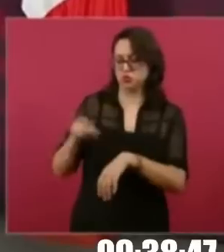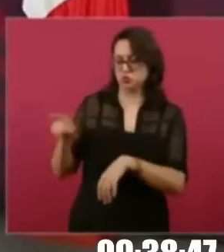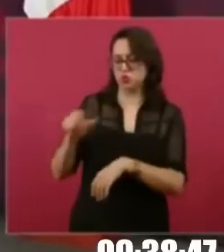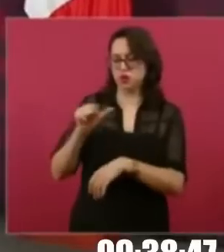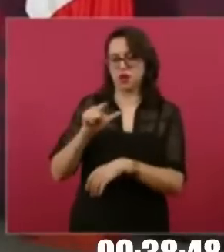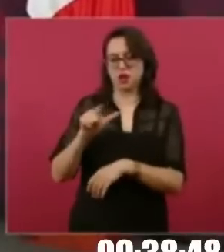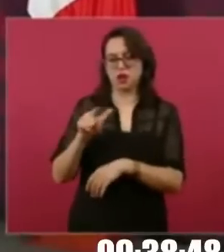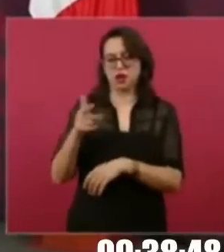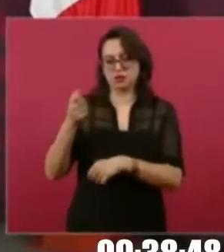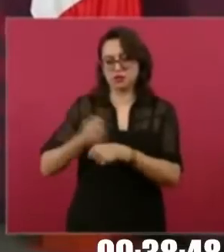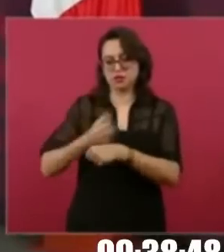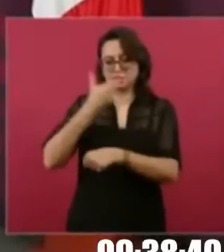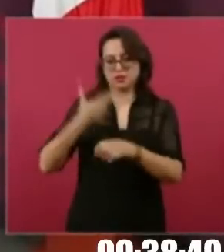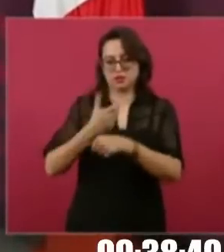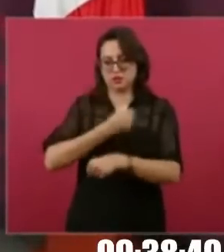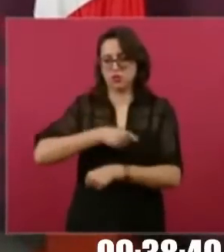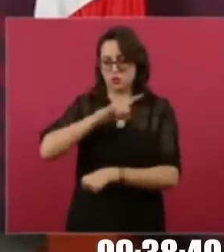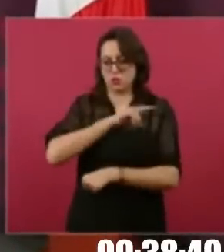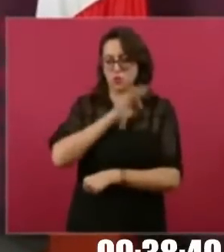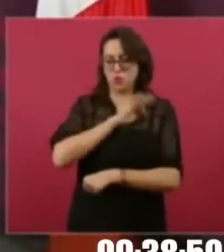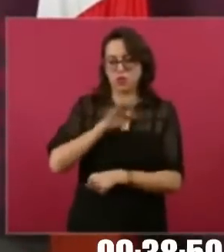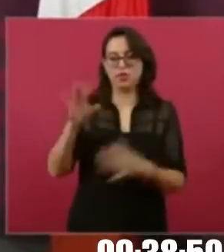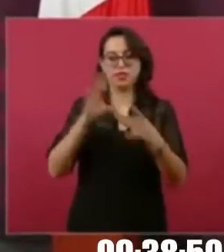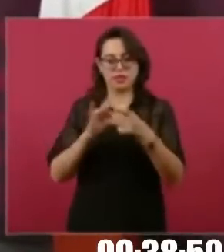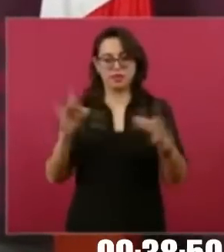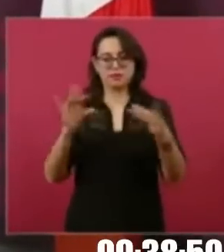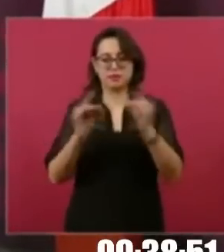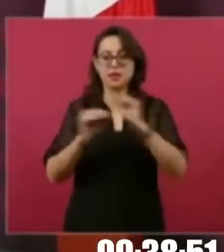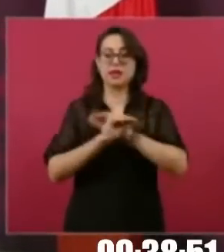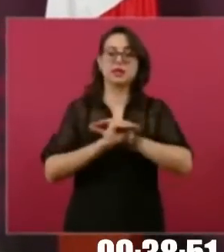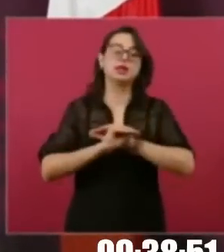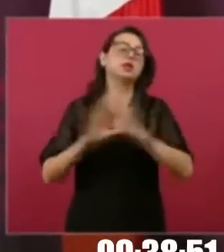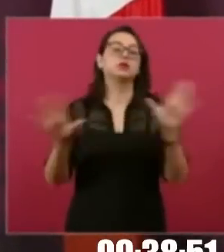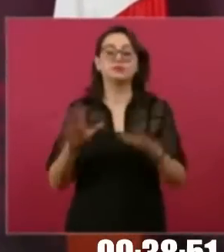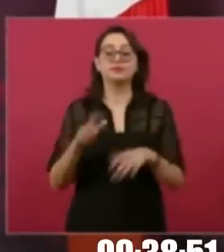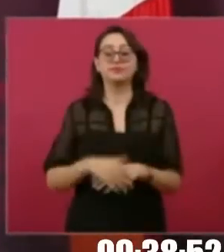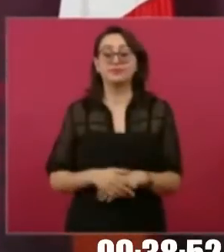es un fenómeno nacional pero todavía